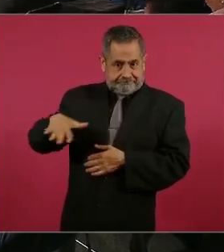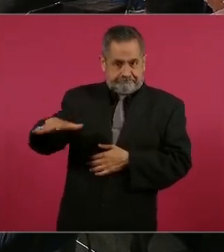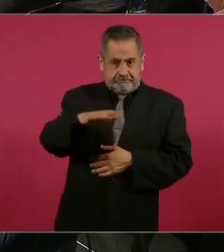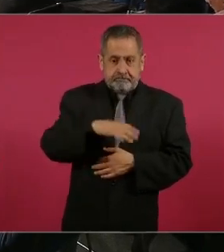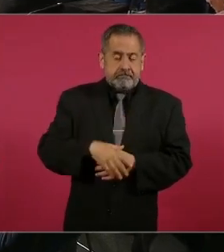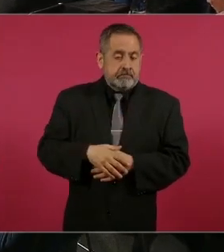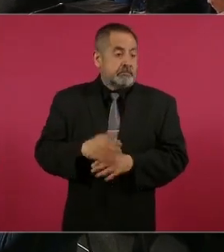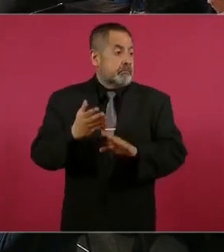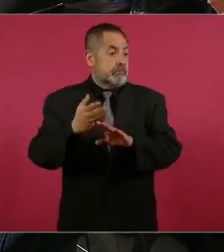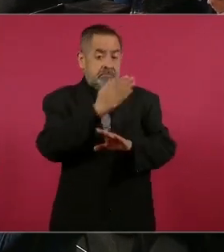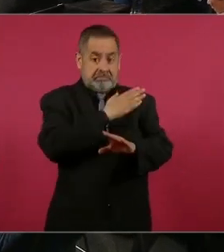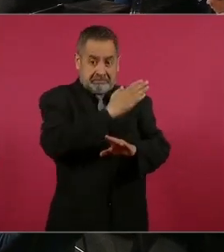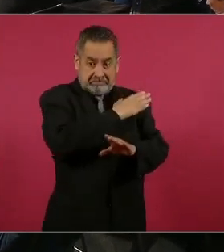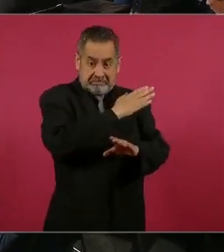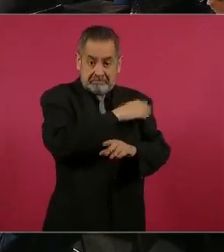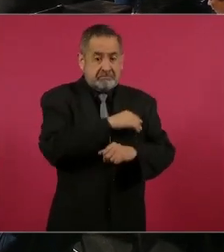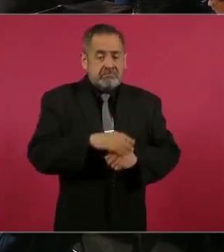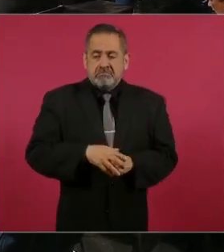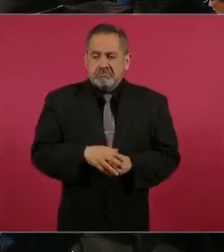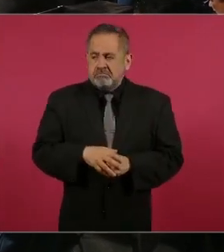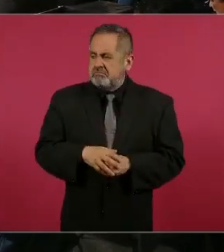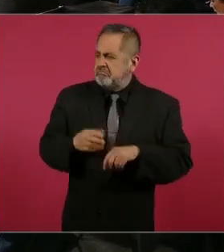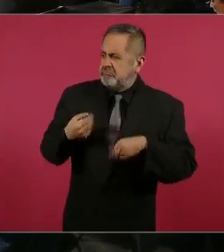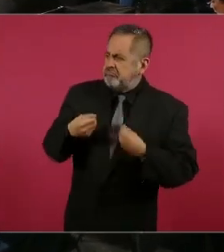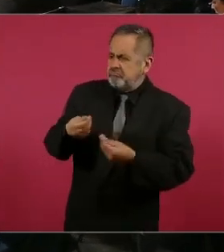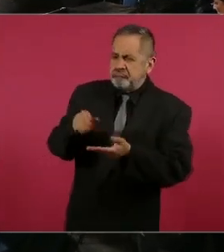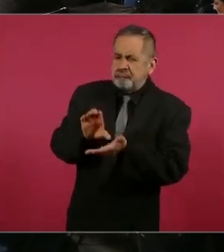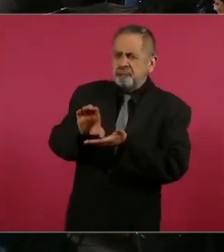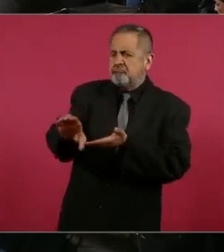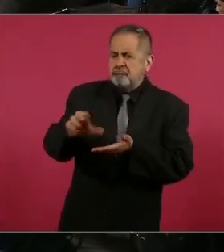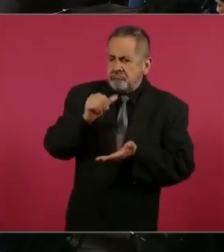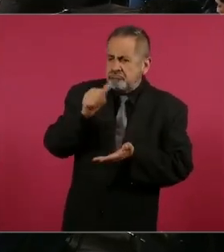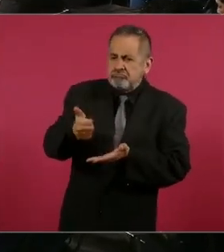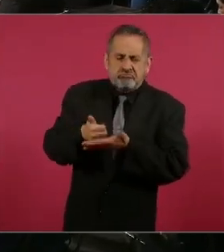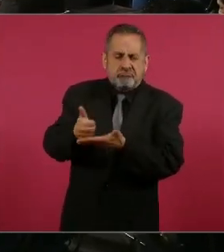se dejó sin apoyo a los productores,